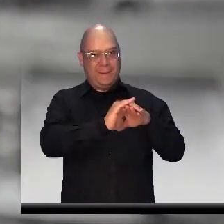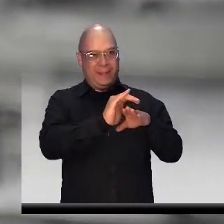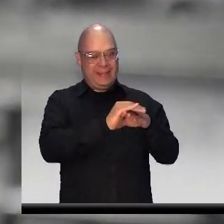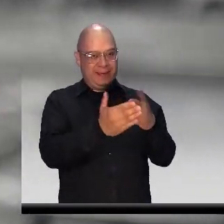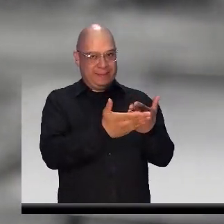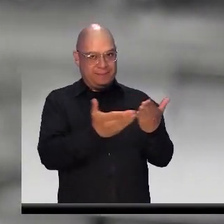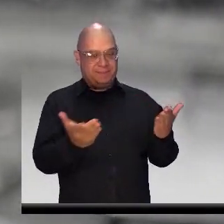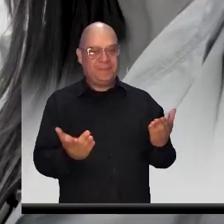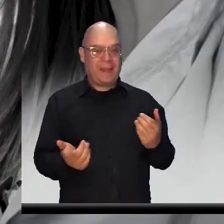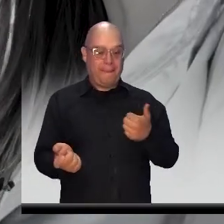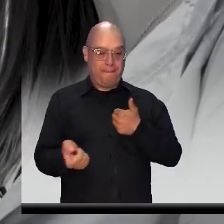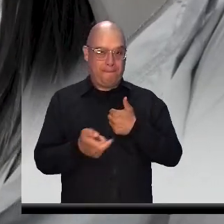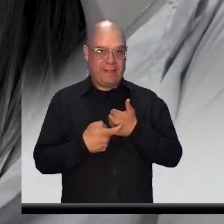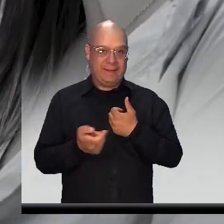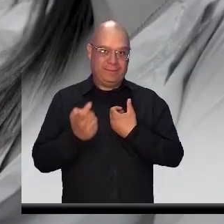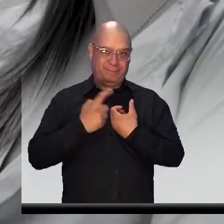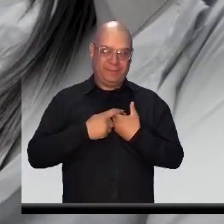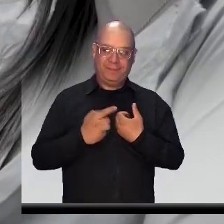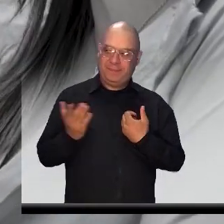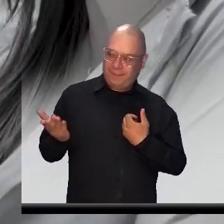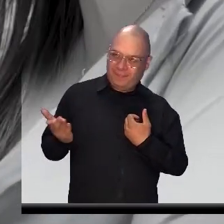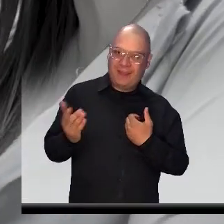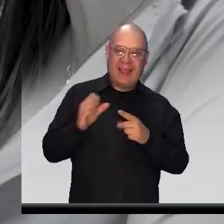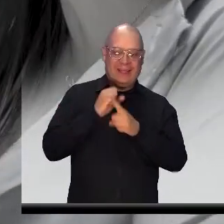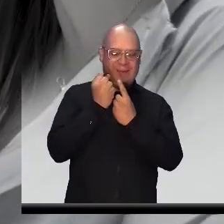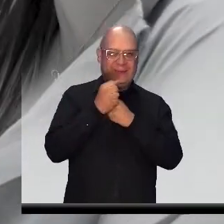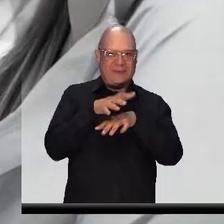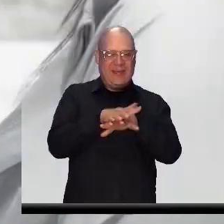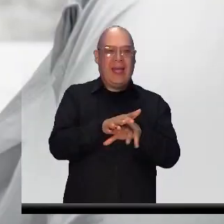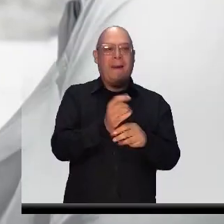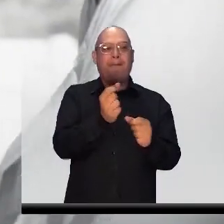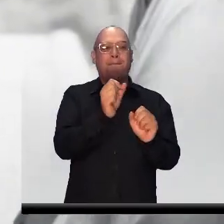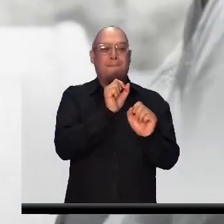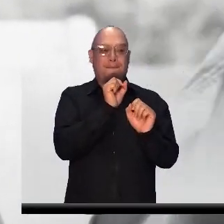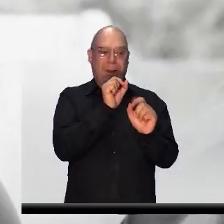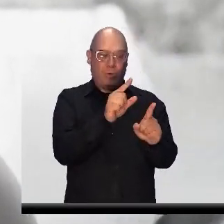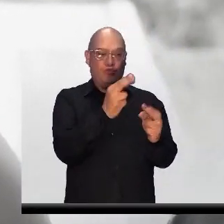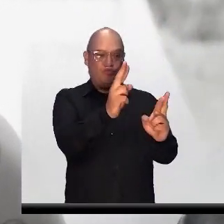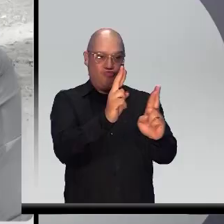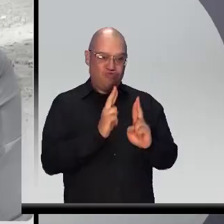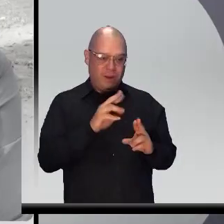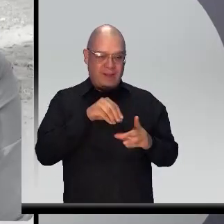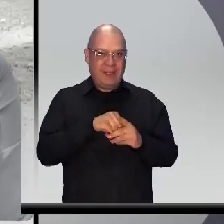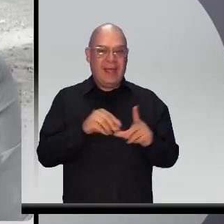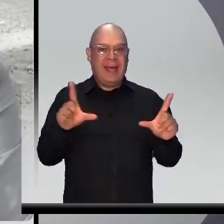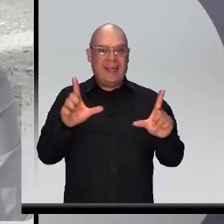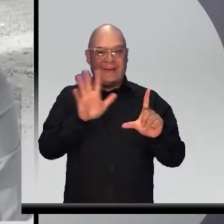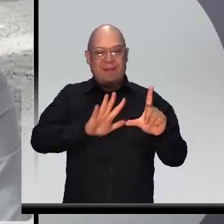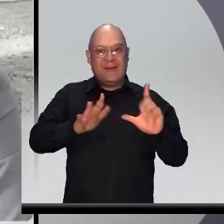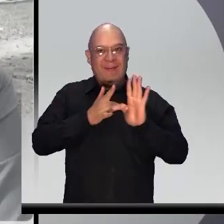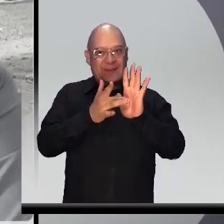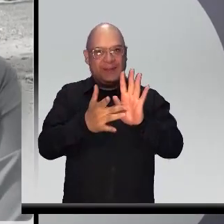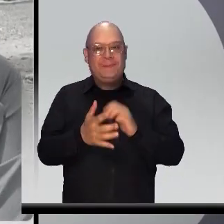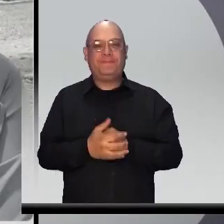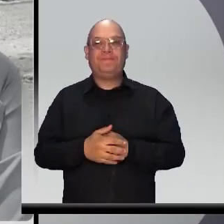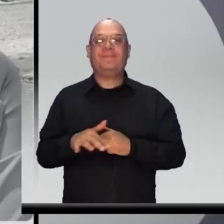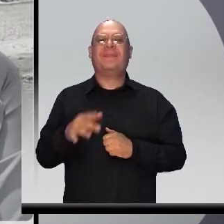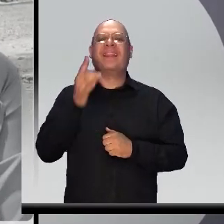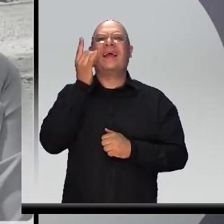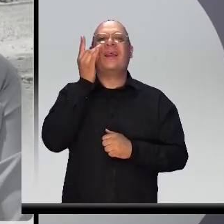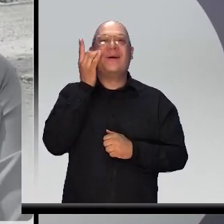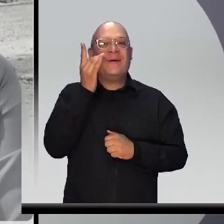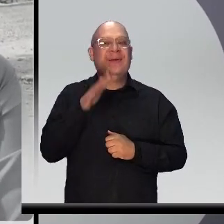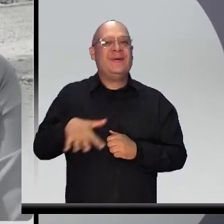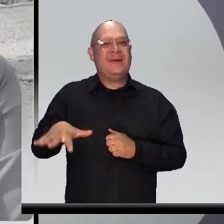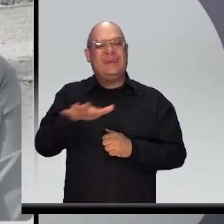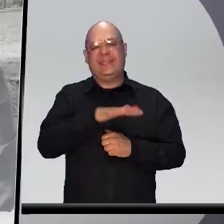seguirme en mis redes sociales. Aquí pueden contestar una encuesta y no perderse el capítulo del podcast. Estamos aquí en Río Negro y la estamos pasando